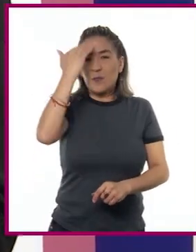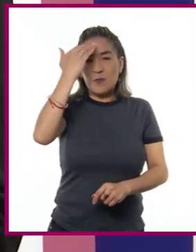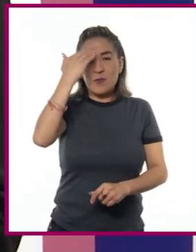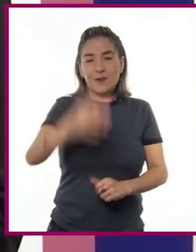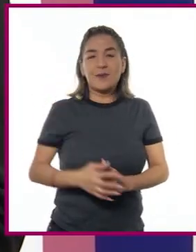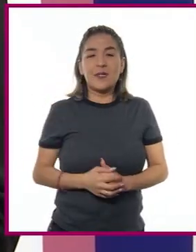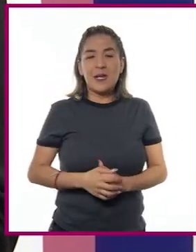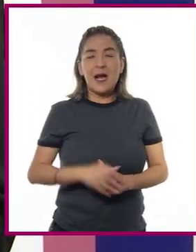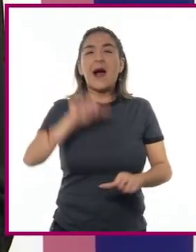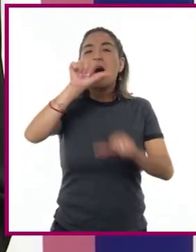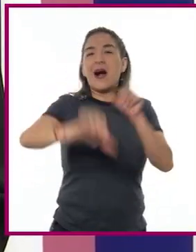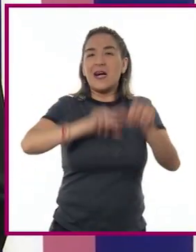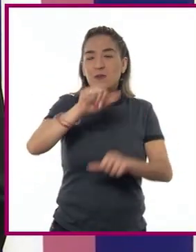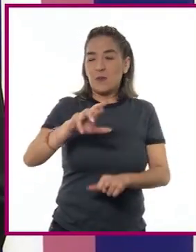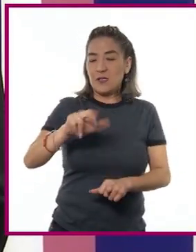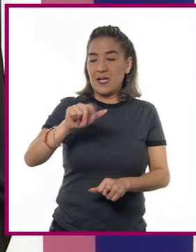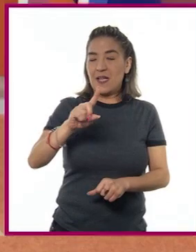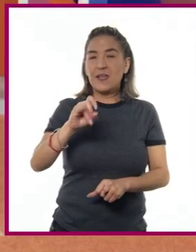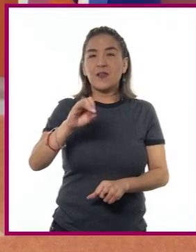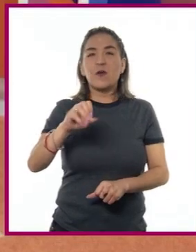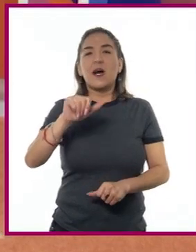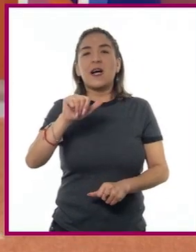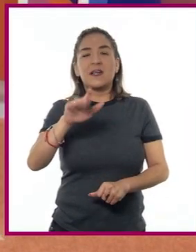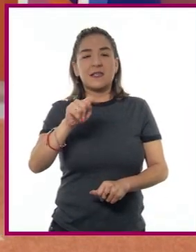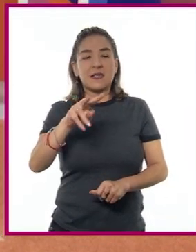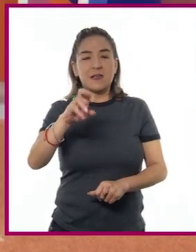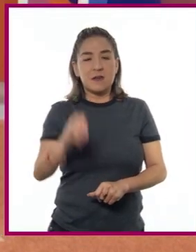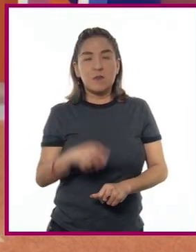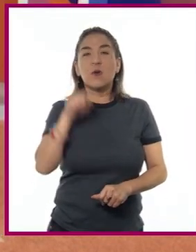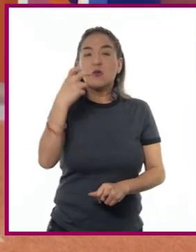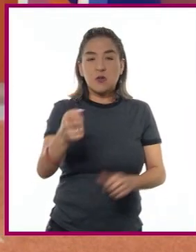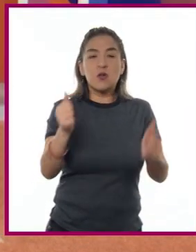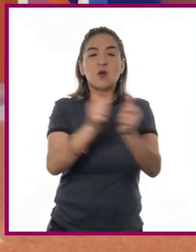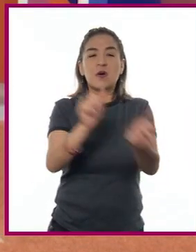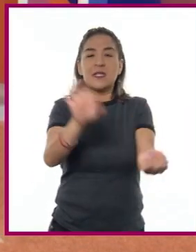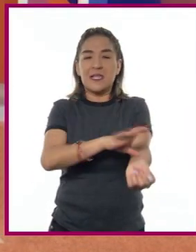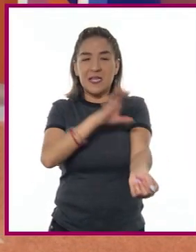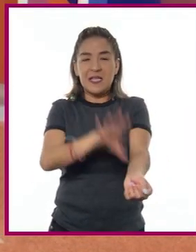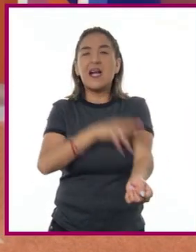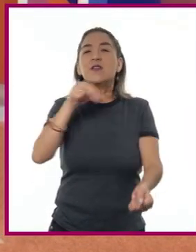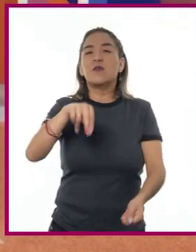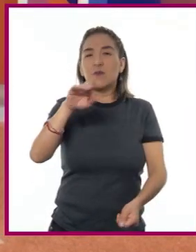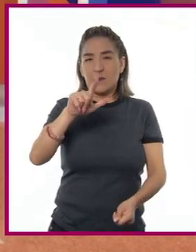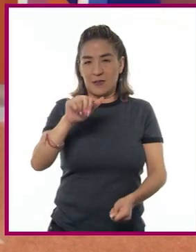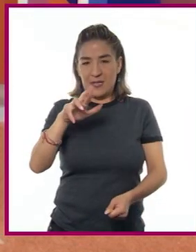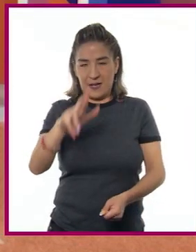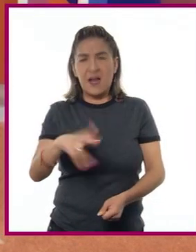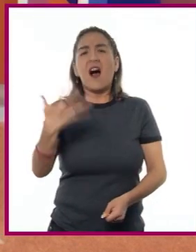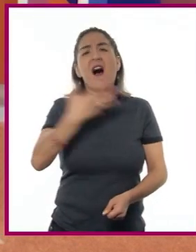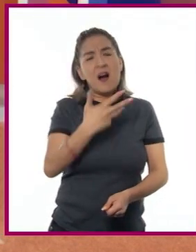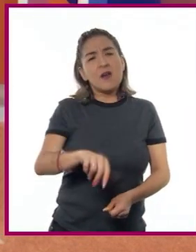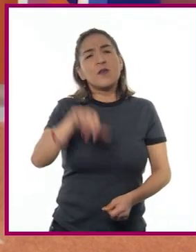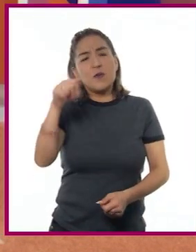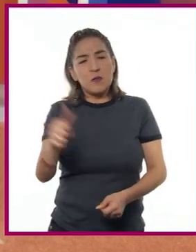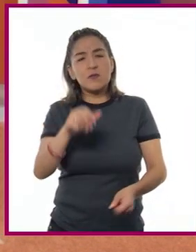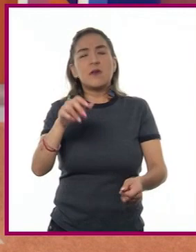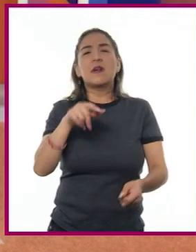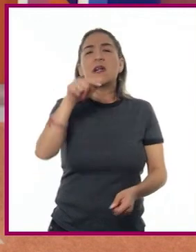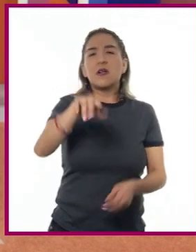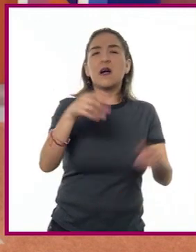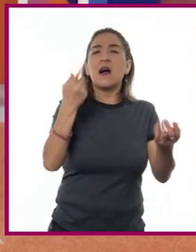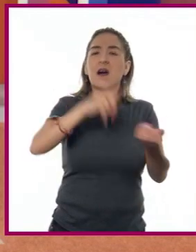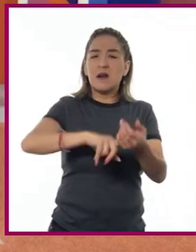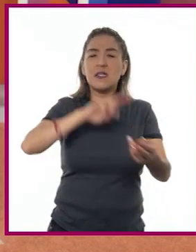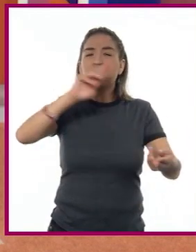un átomo radioactivo. Qué interesante esto de la energía nuclear. Doctora, ¿existen elementos radioactivos en la